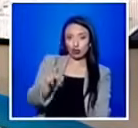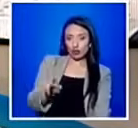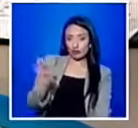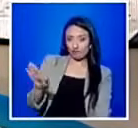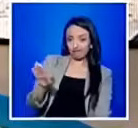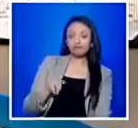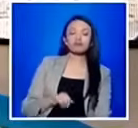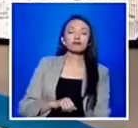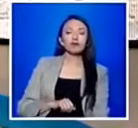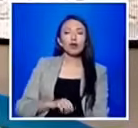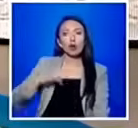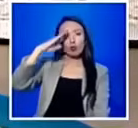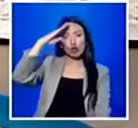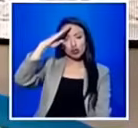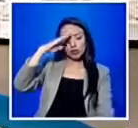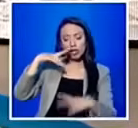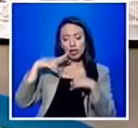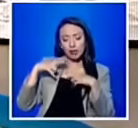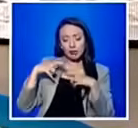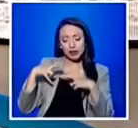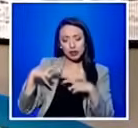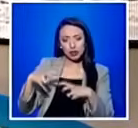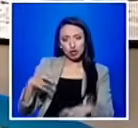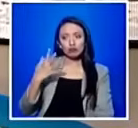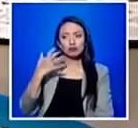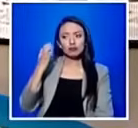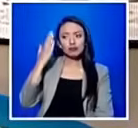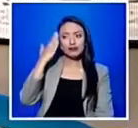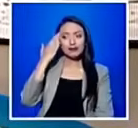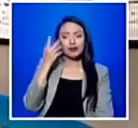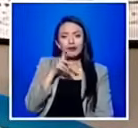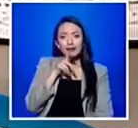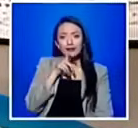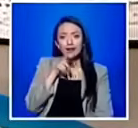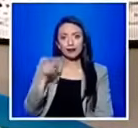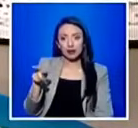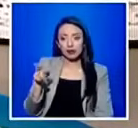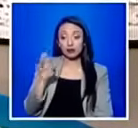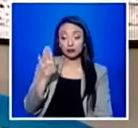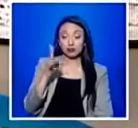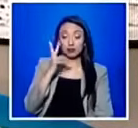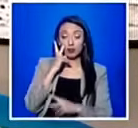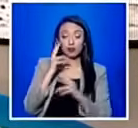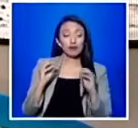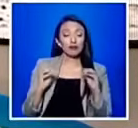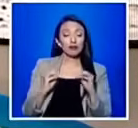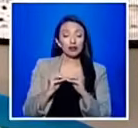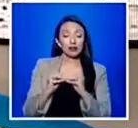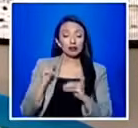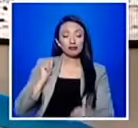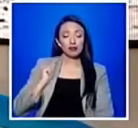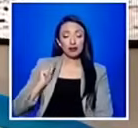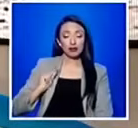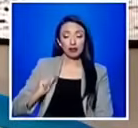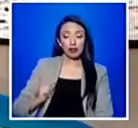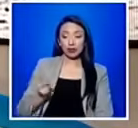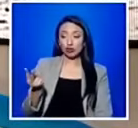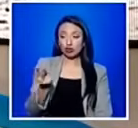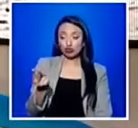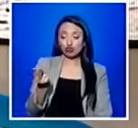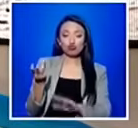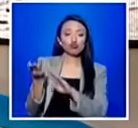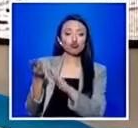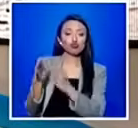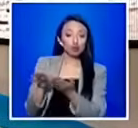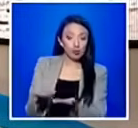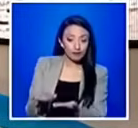bala. La policía investiga el hecho y está tras la pista de los sicarios. Carlos Luis Carrillo con la información de estas nuevas muertes